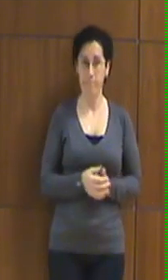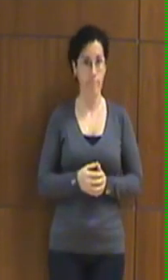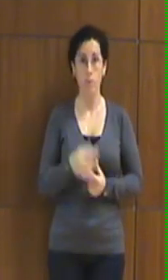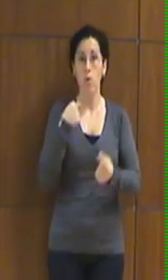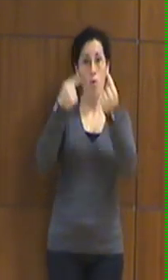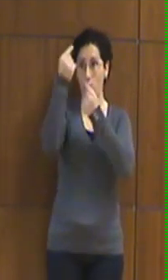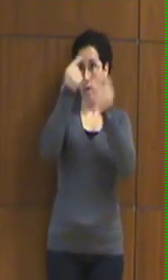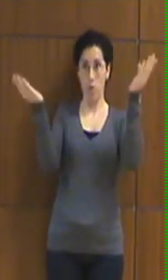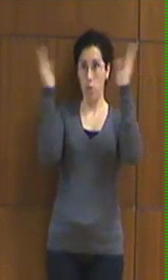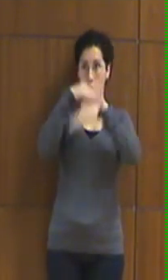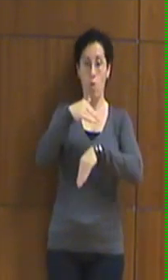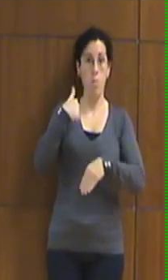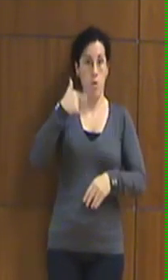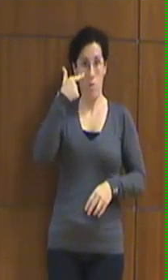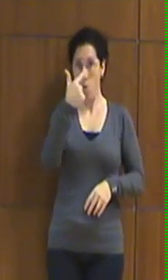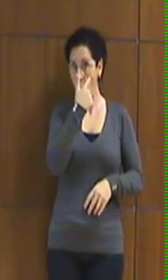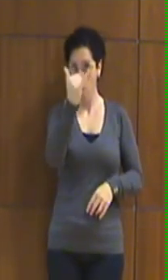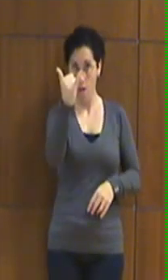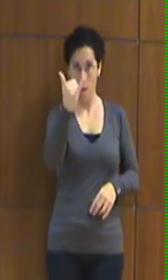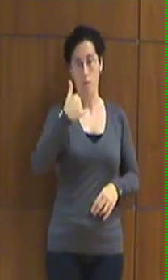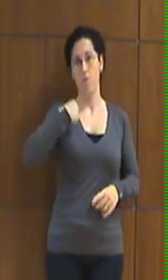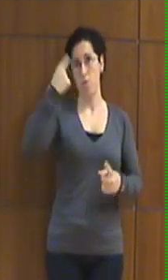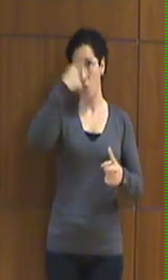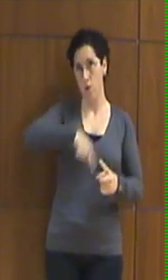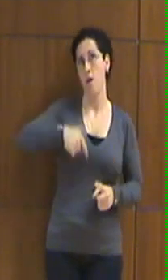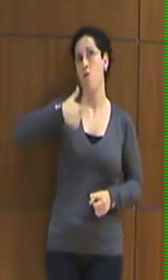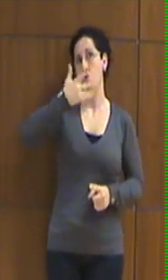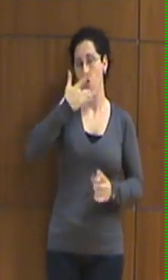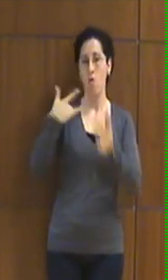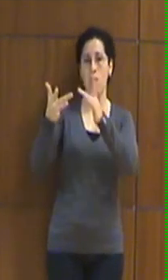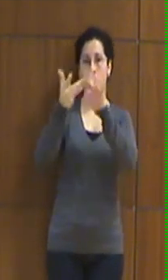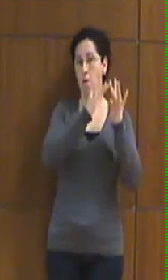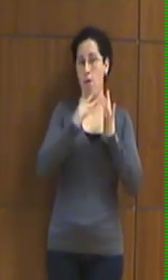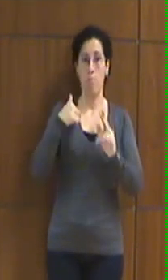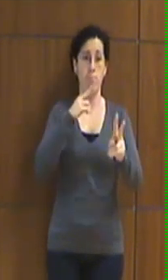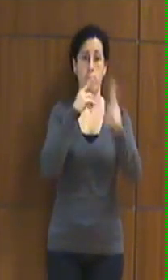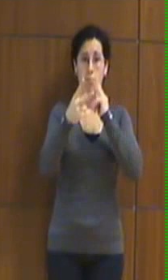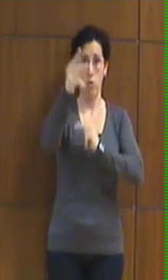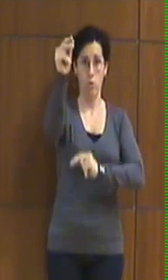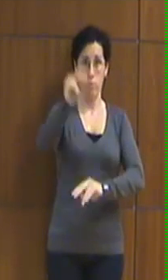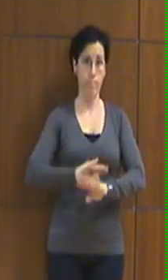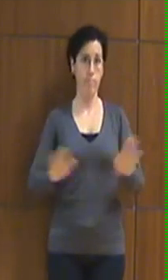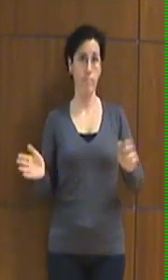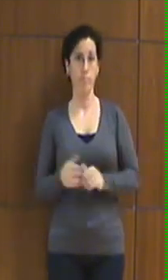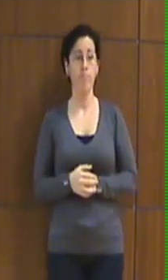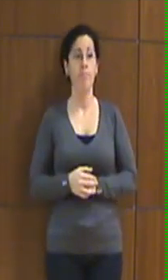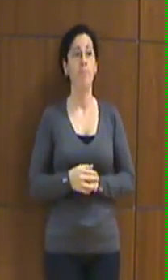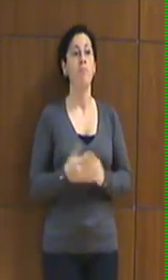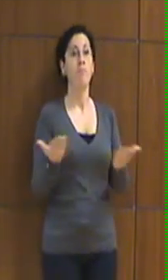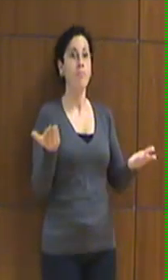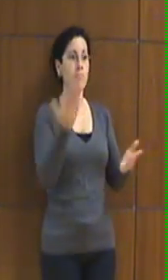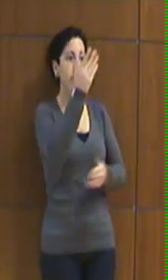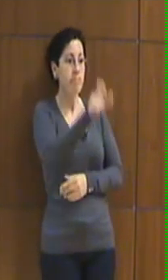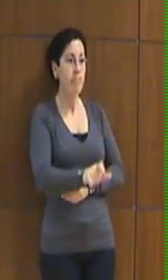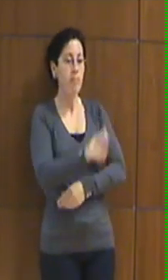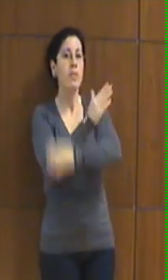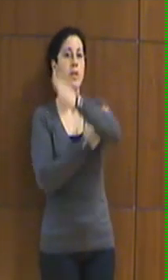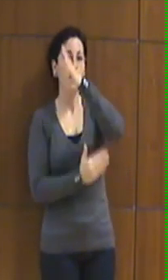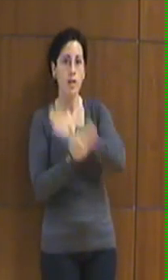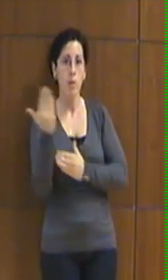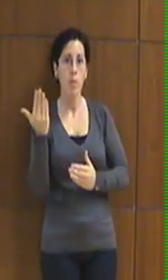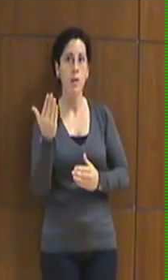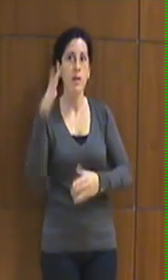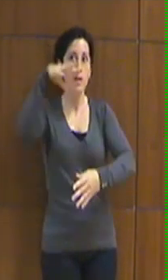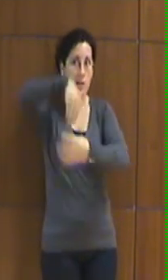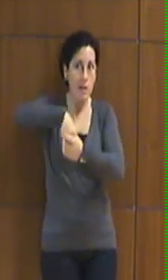tengo ojos y viajo y conozco y hablo. No llega. Es decir, una persona discapacitada en el mundo